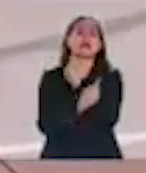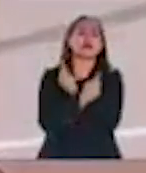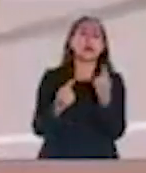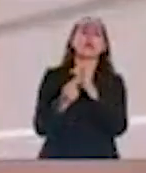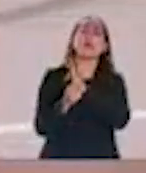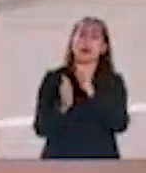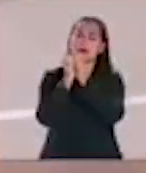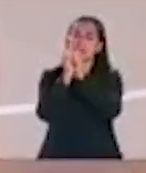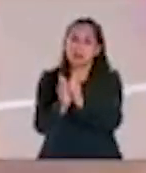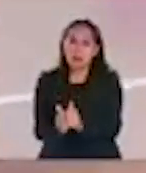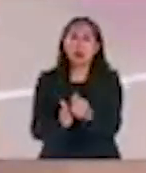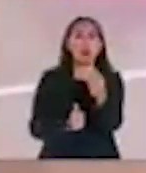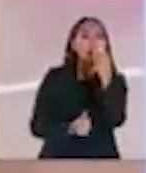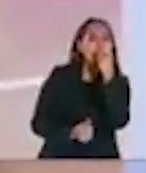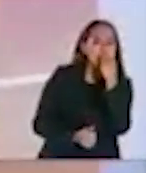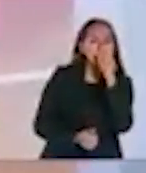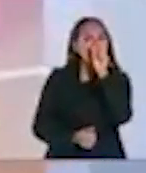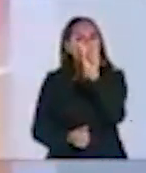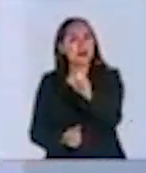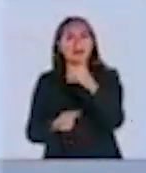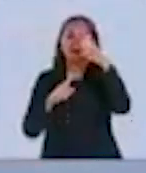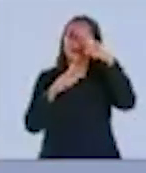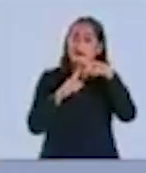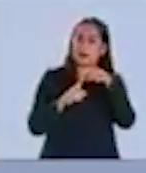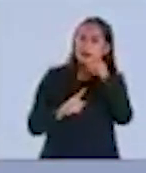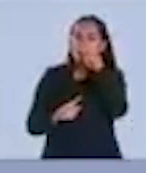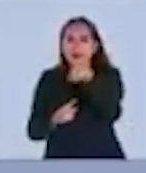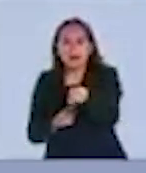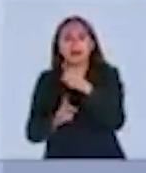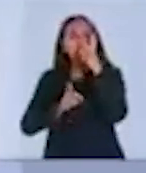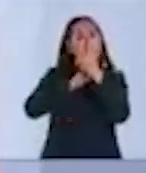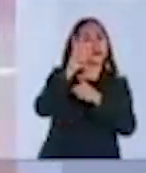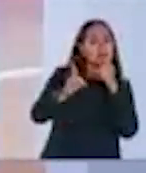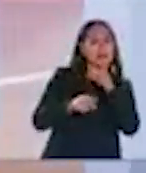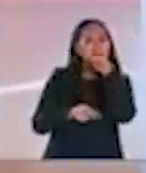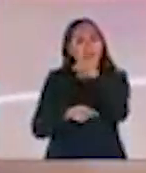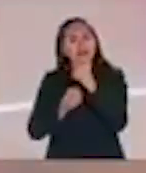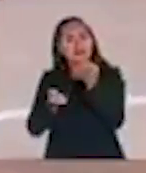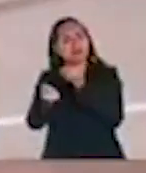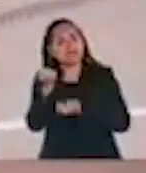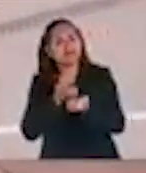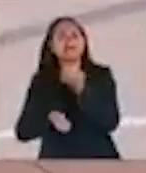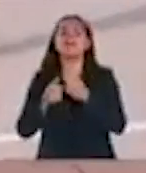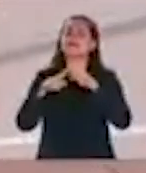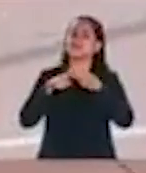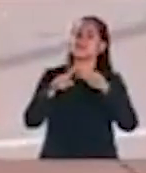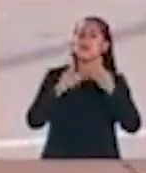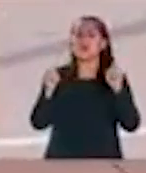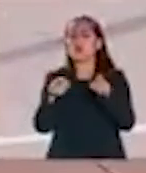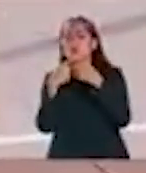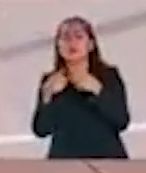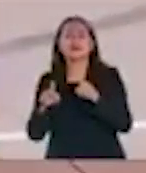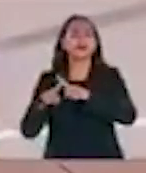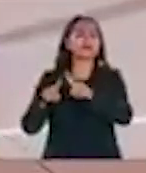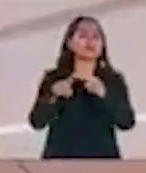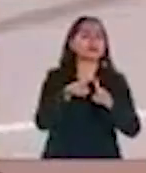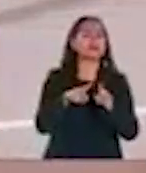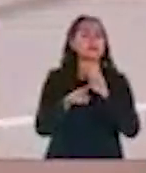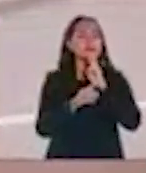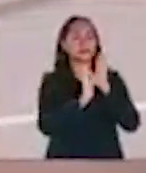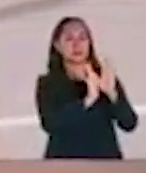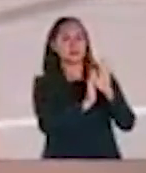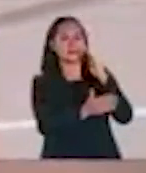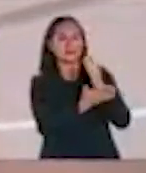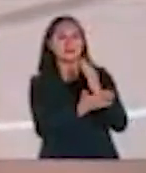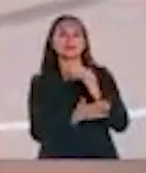a hacer la tarea a practicar deporte and death a aprender a tocar y termino la idea y contesto aprender a